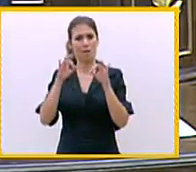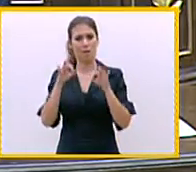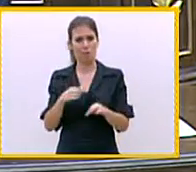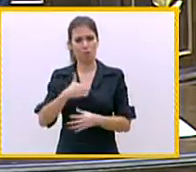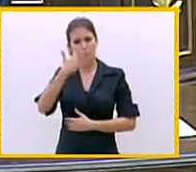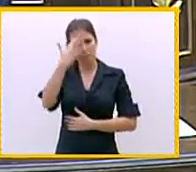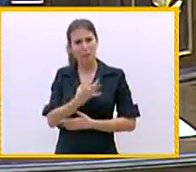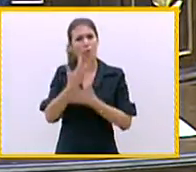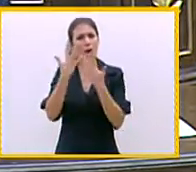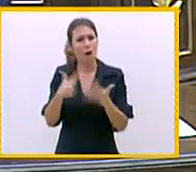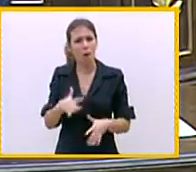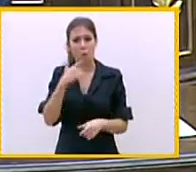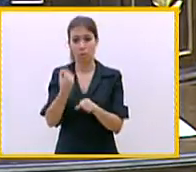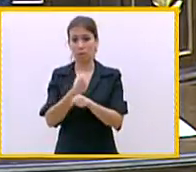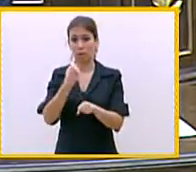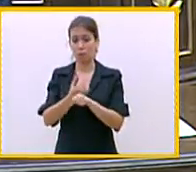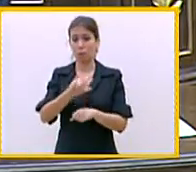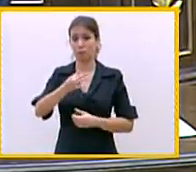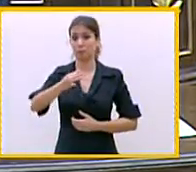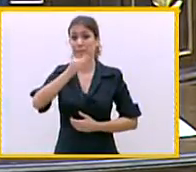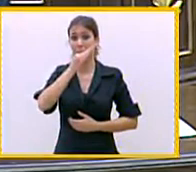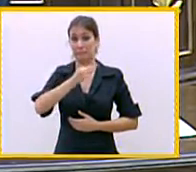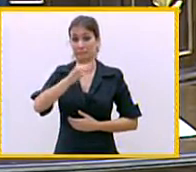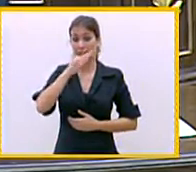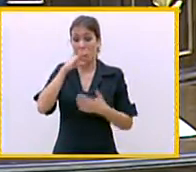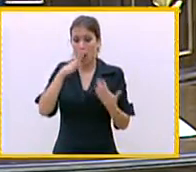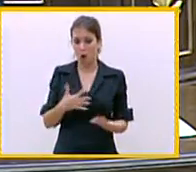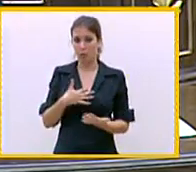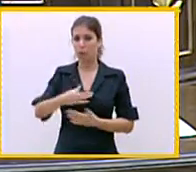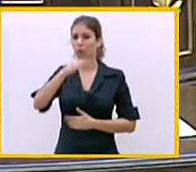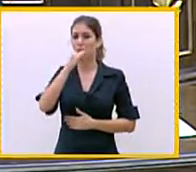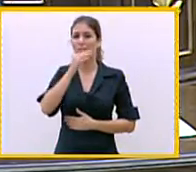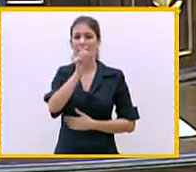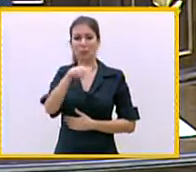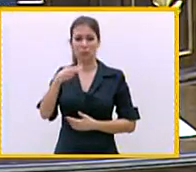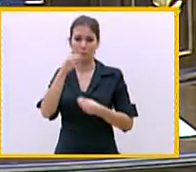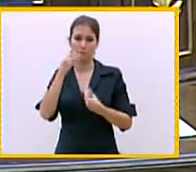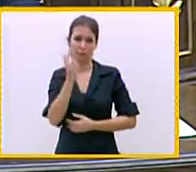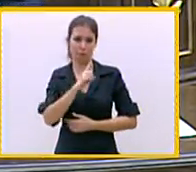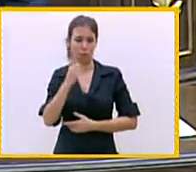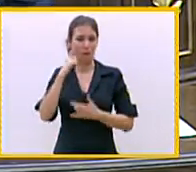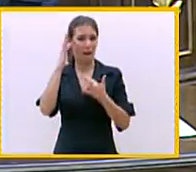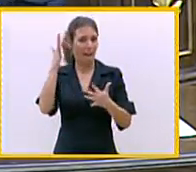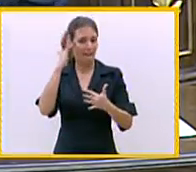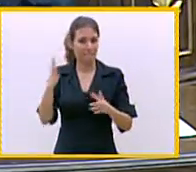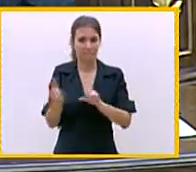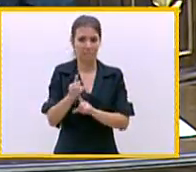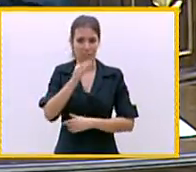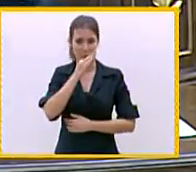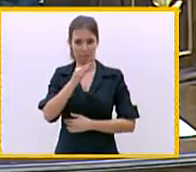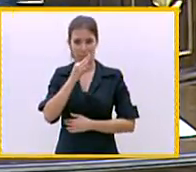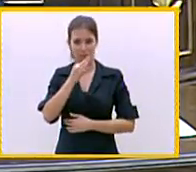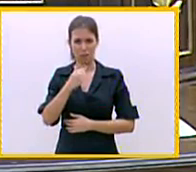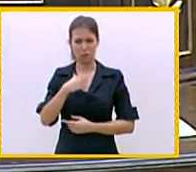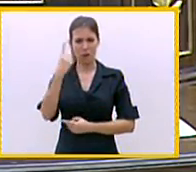la tarea aún no arroje, al día de hoy, los resultados que deseamos. Tampoco la impaciencia me ha llevado a dudar en